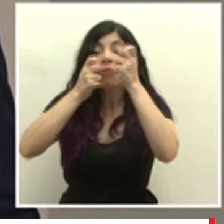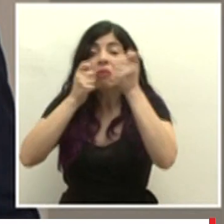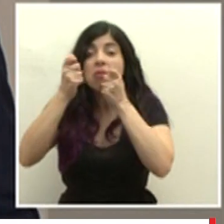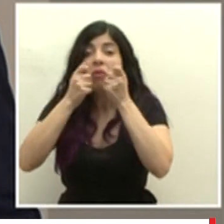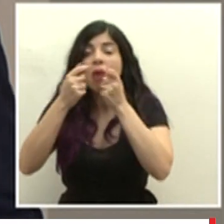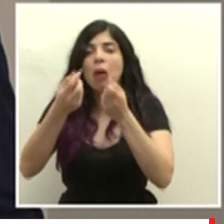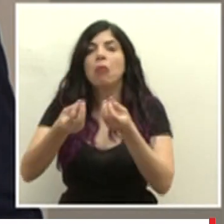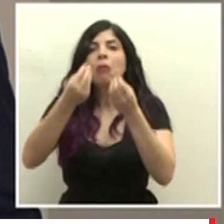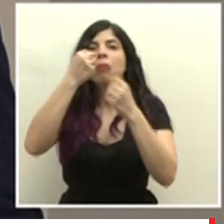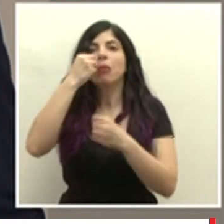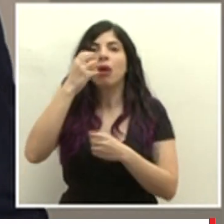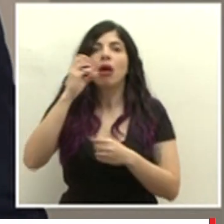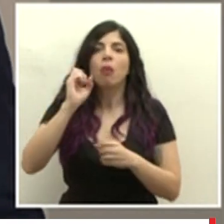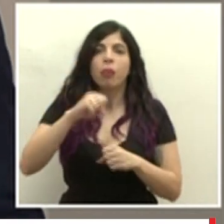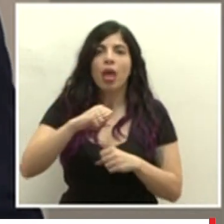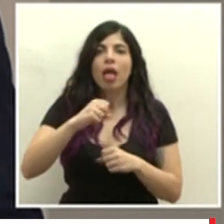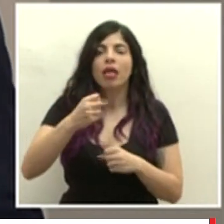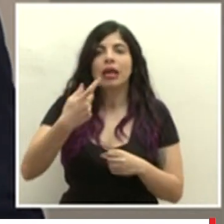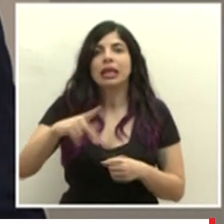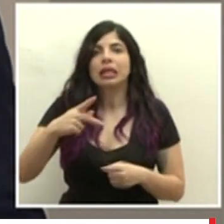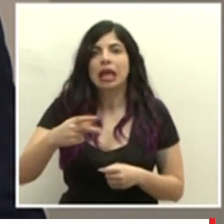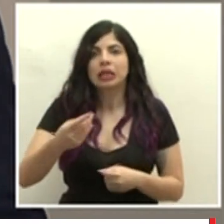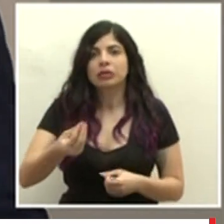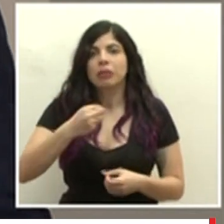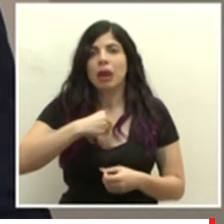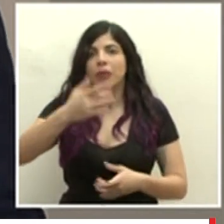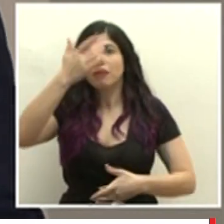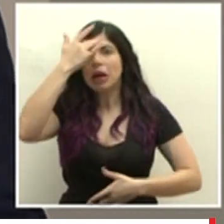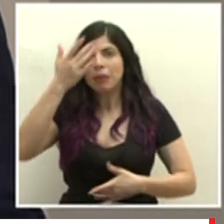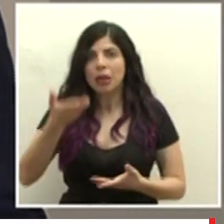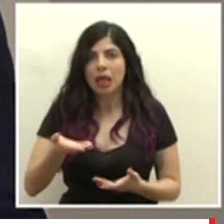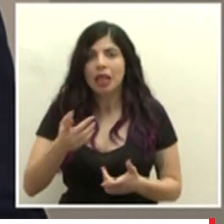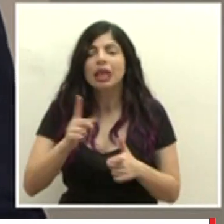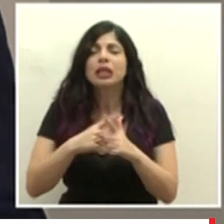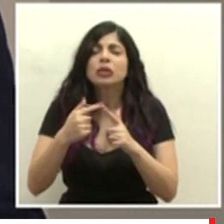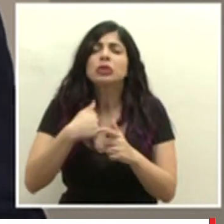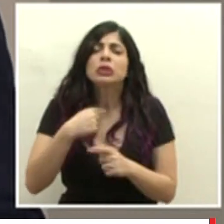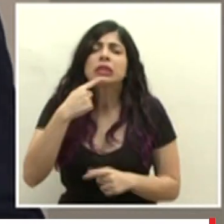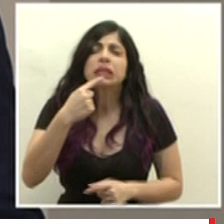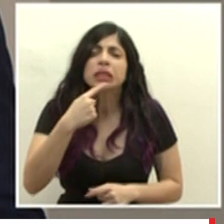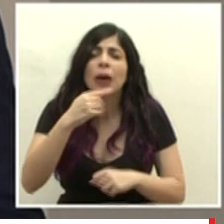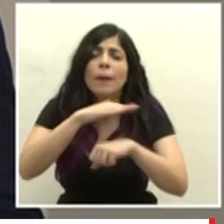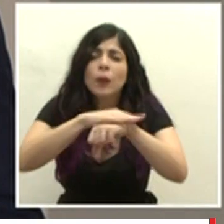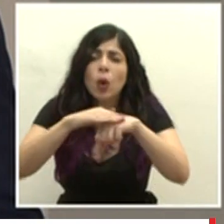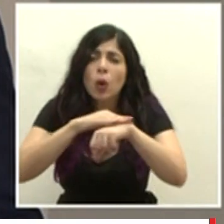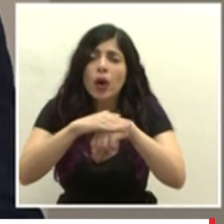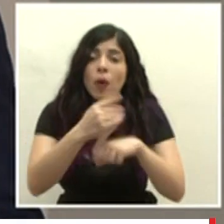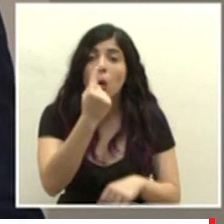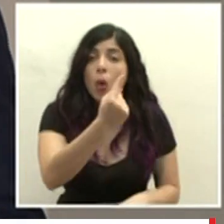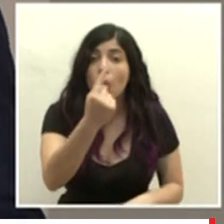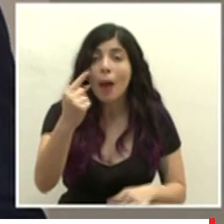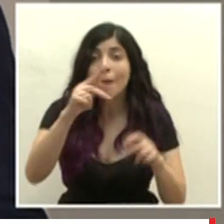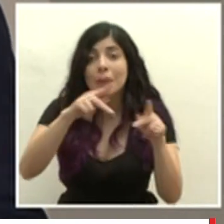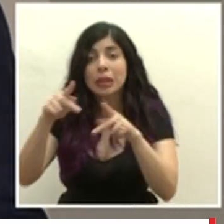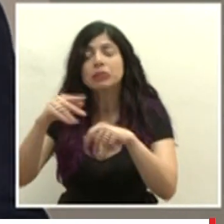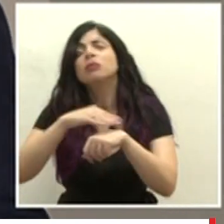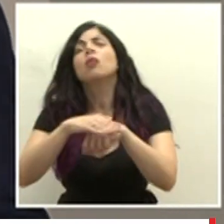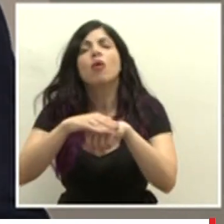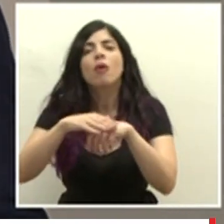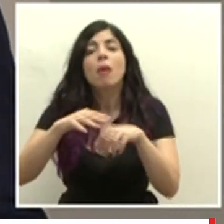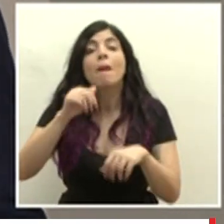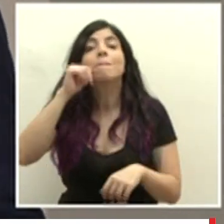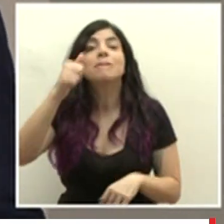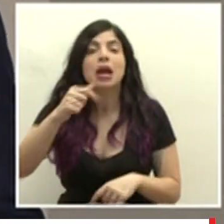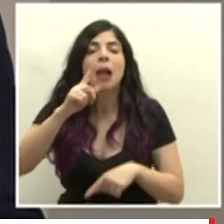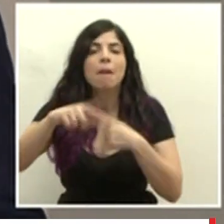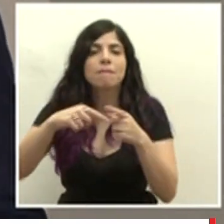y más bien se convierte en un riesgo de transmisión. Entonces, yo sí, por favor, cada persona que se tome el tiempo de, mañana vamos a